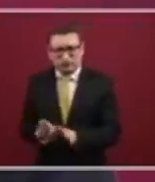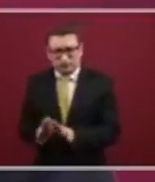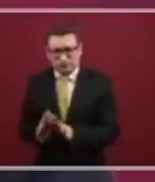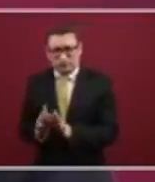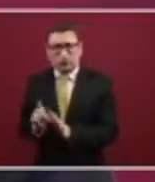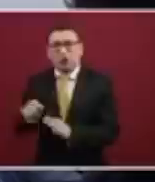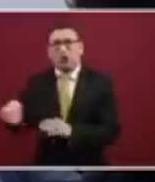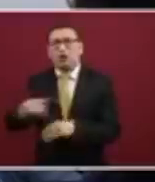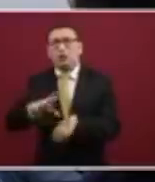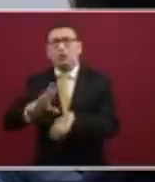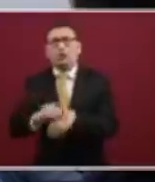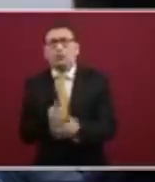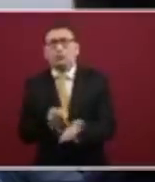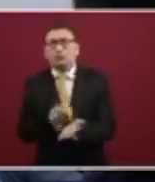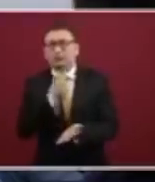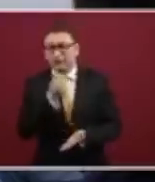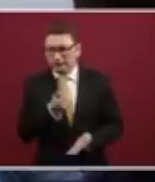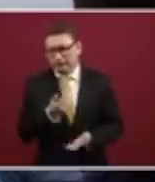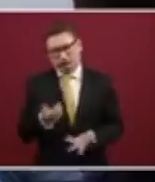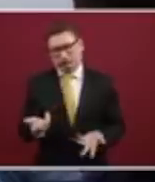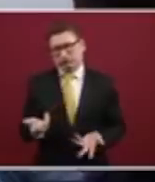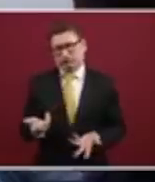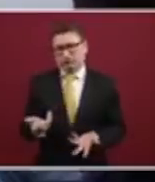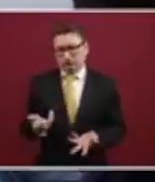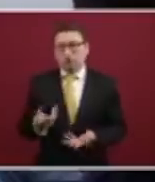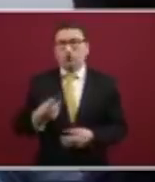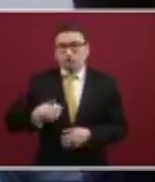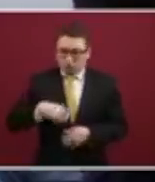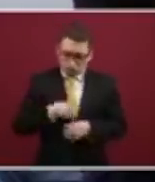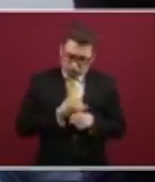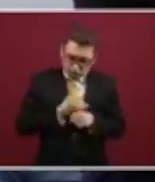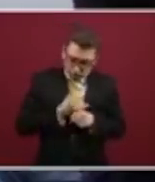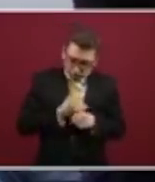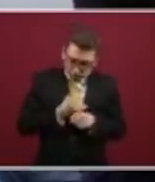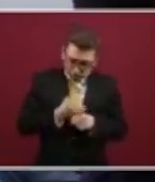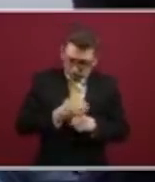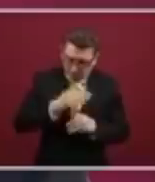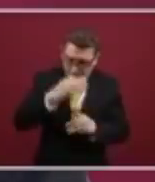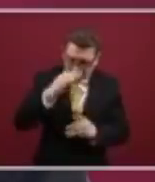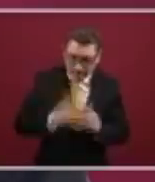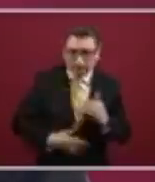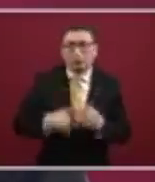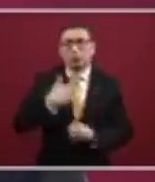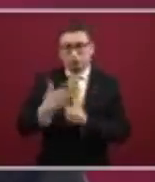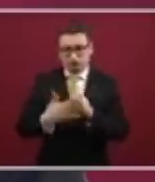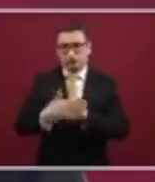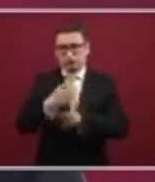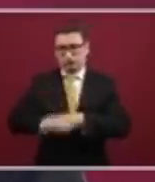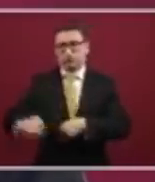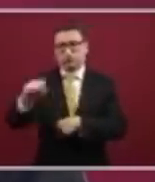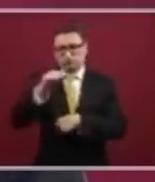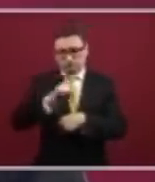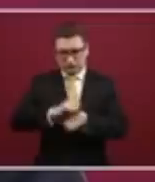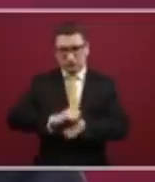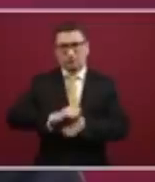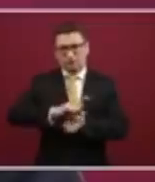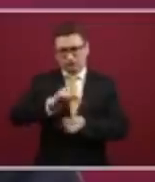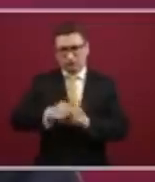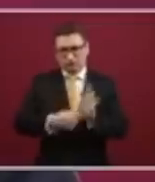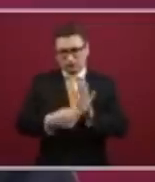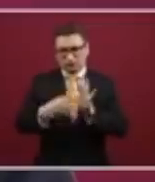A partir de que tengamos ya la investigación terminada, la próxima semana, les